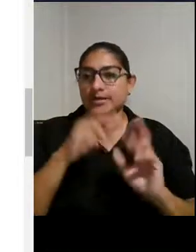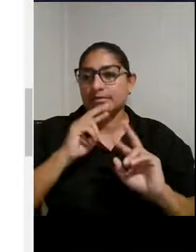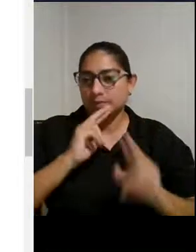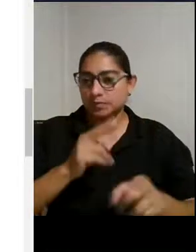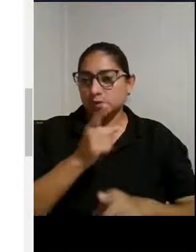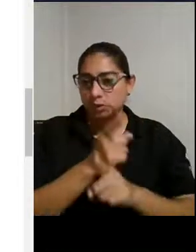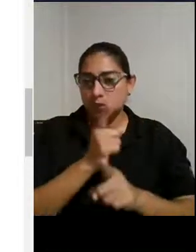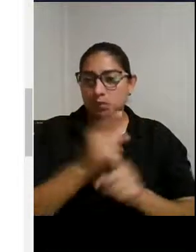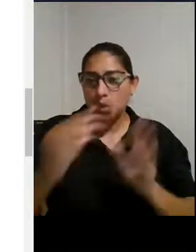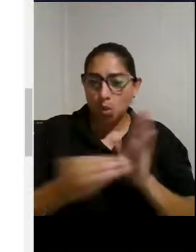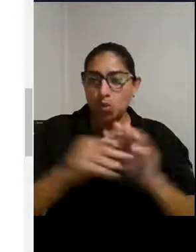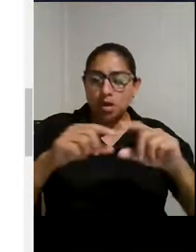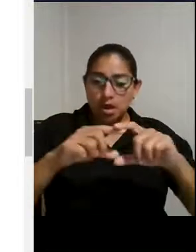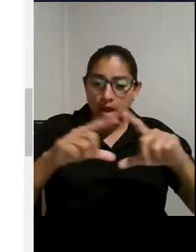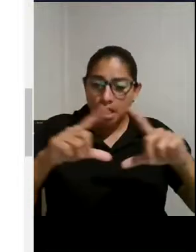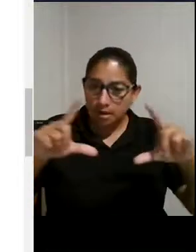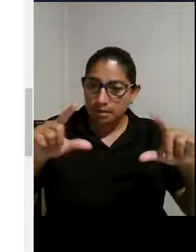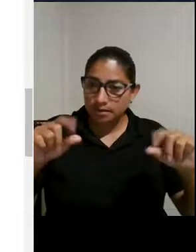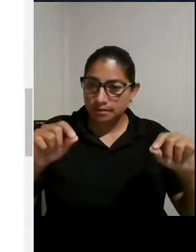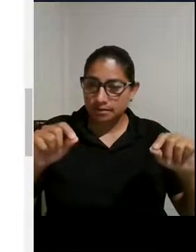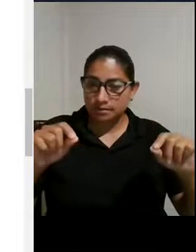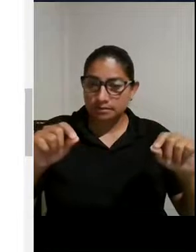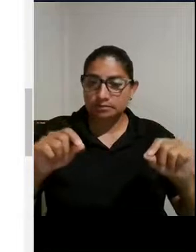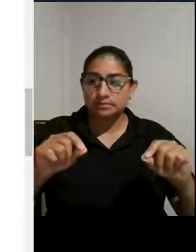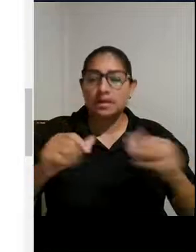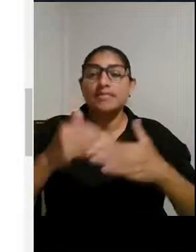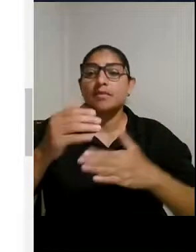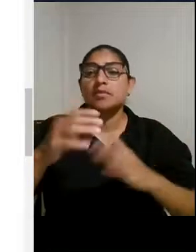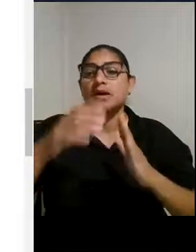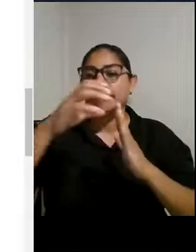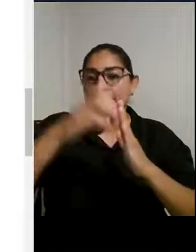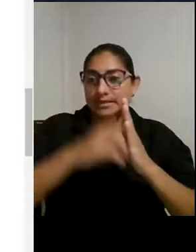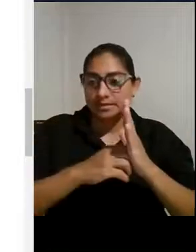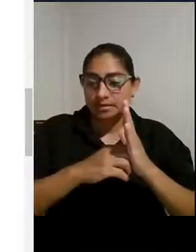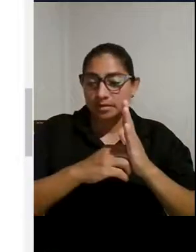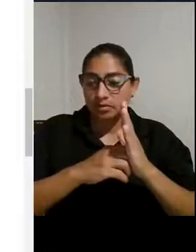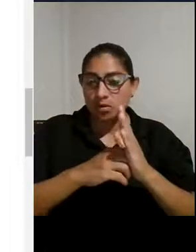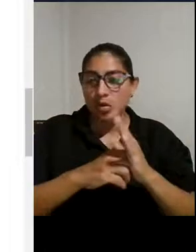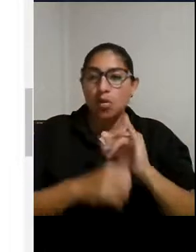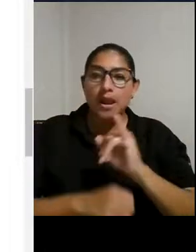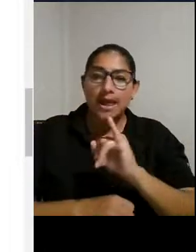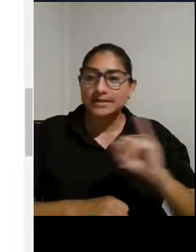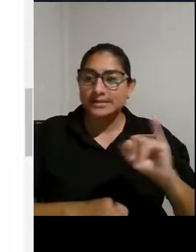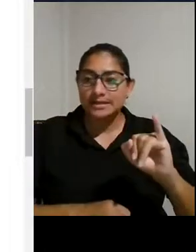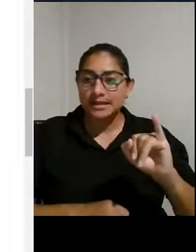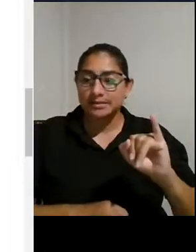acá. Y luego restamos la imagen de la que está más a la izquierda.